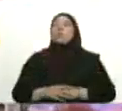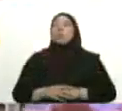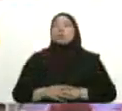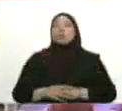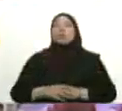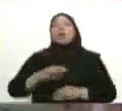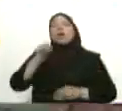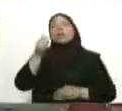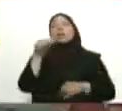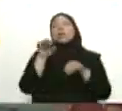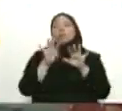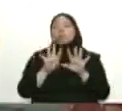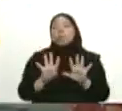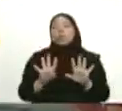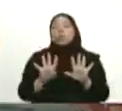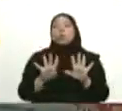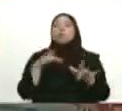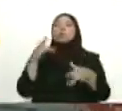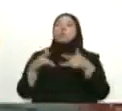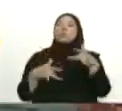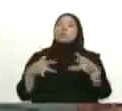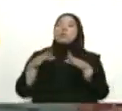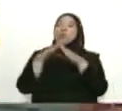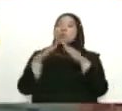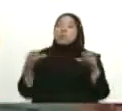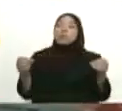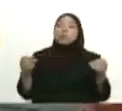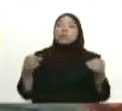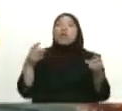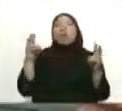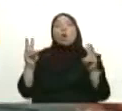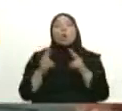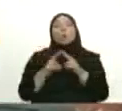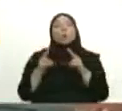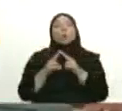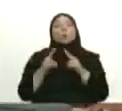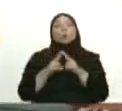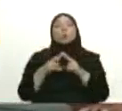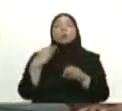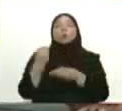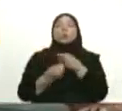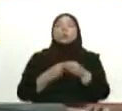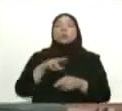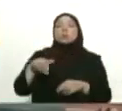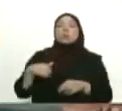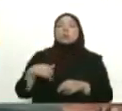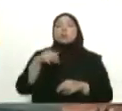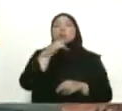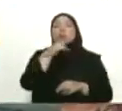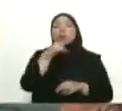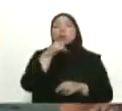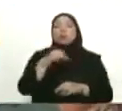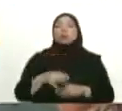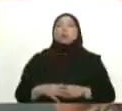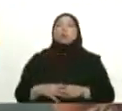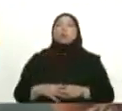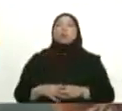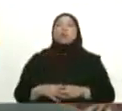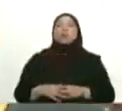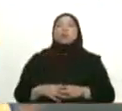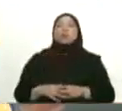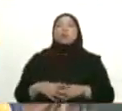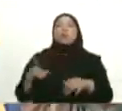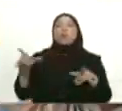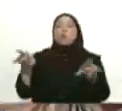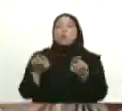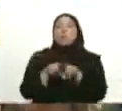diecinueve todos organizaditos cada quien se conoce cuando llega alguien raro ya ustedes saben que llegó alguien raro eso es